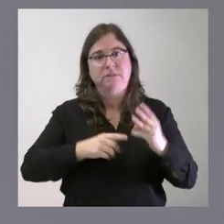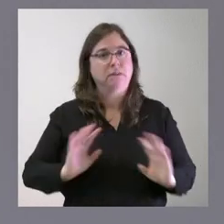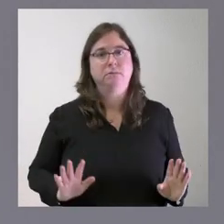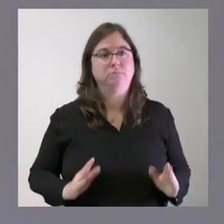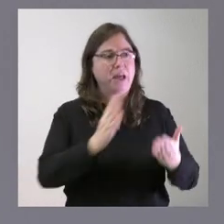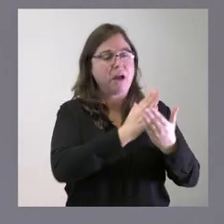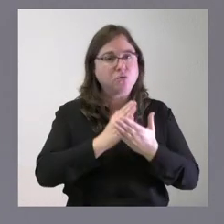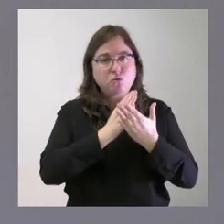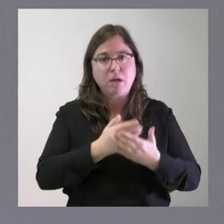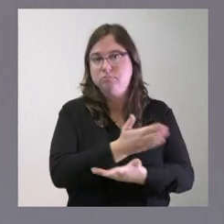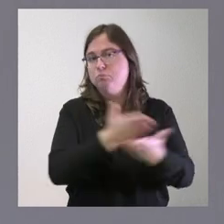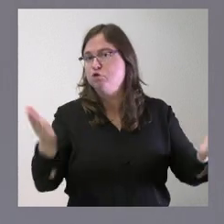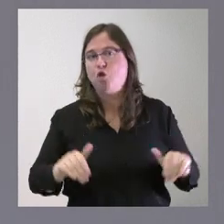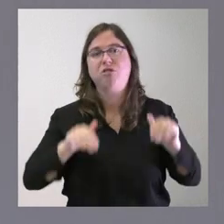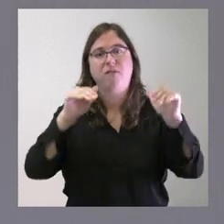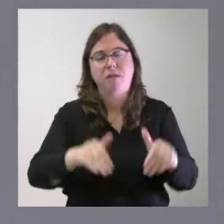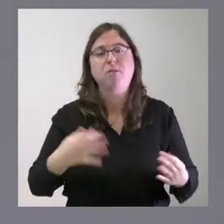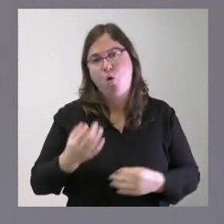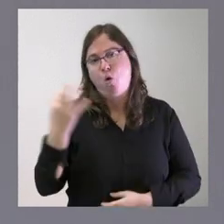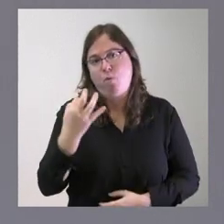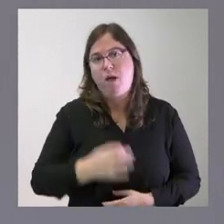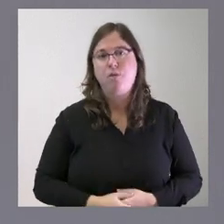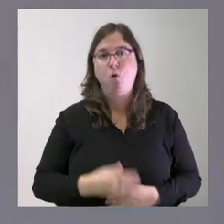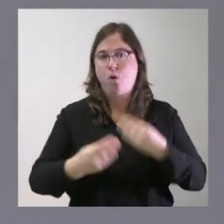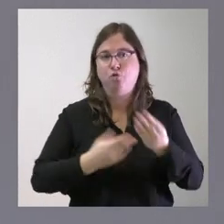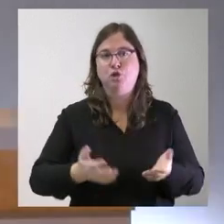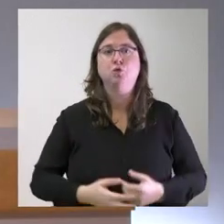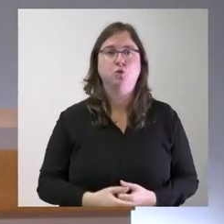los informes del resto de candidaturas y esa es nuestra obligación y eso también es lo que hemos hecho